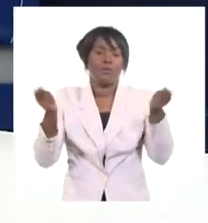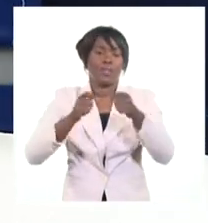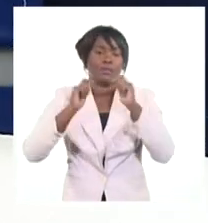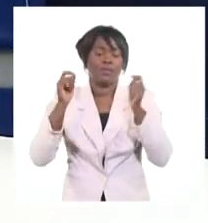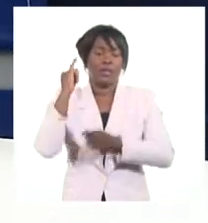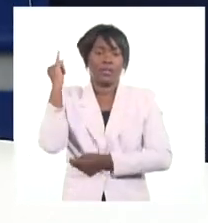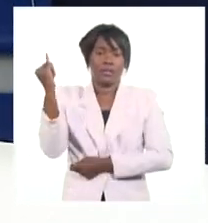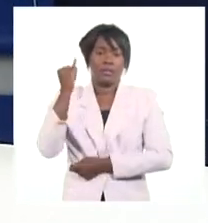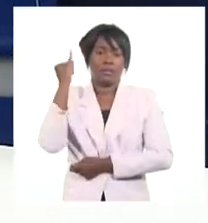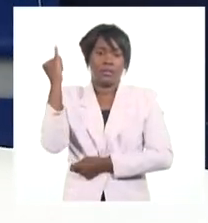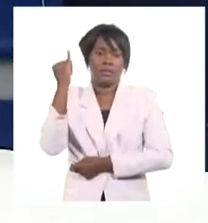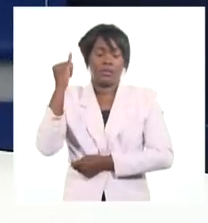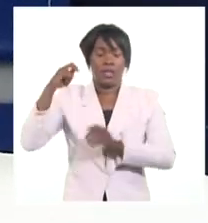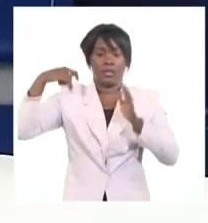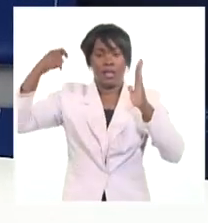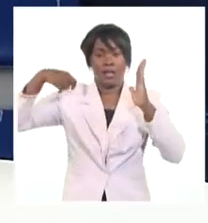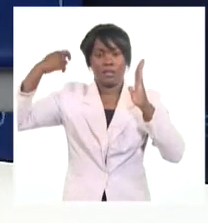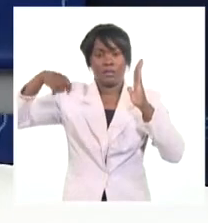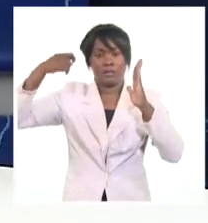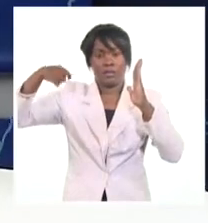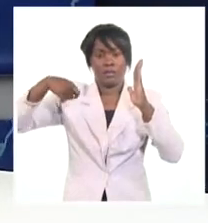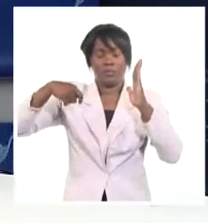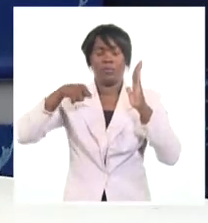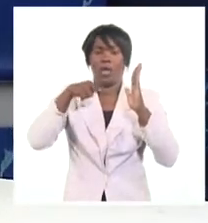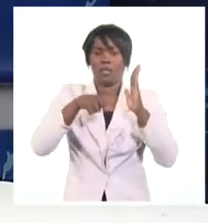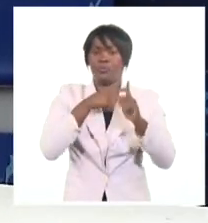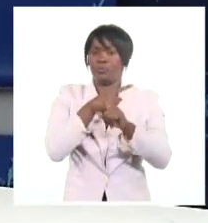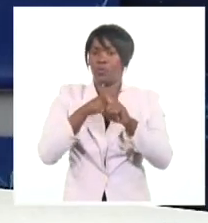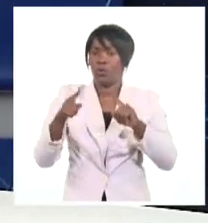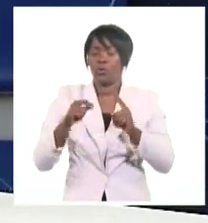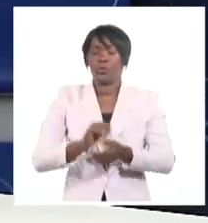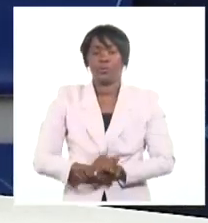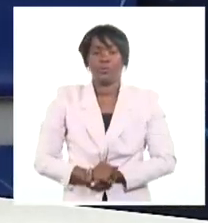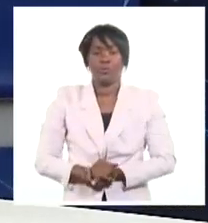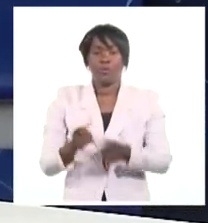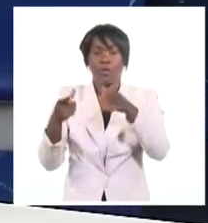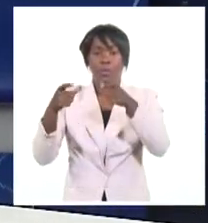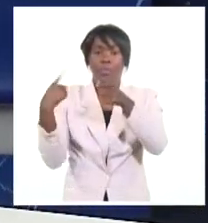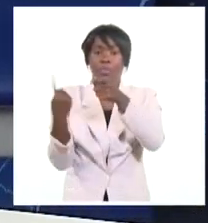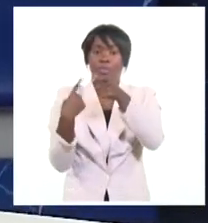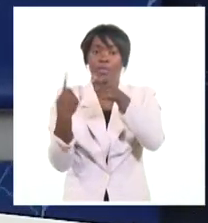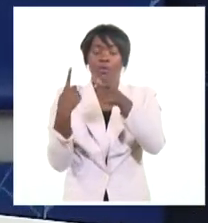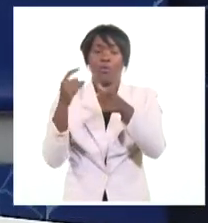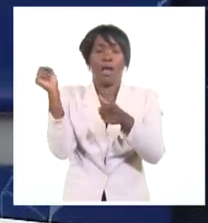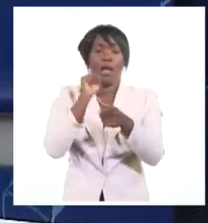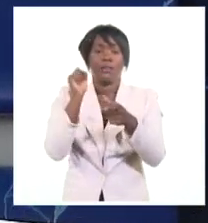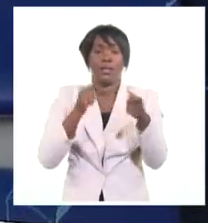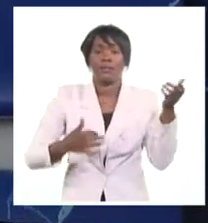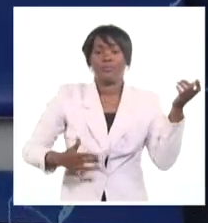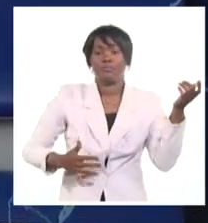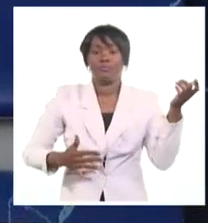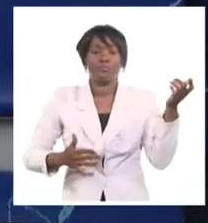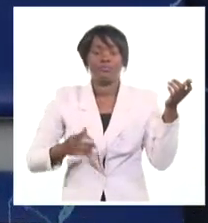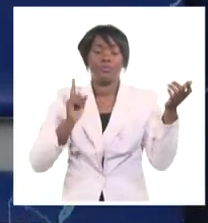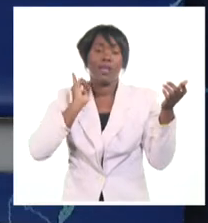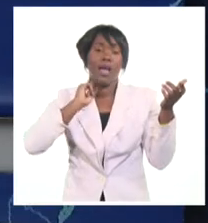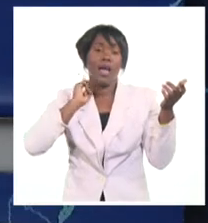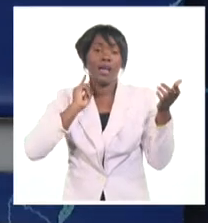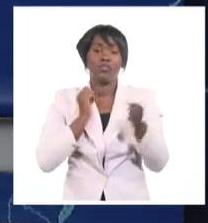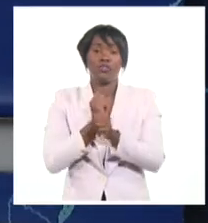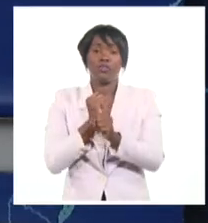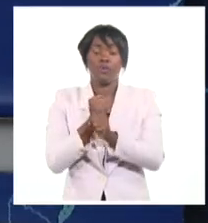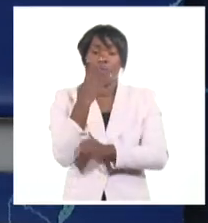del nuevo cine latinoamericano conocerá Además del más reciente disco del hijo a María hevia por sus 40 años de carrera profesional y